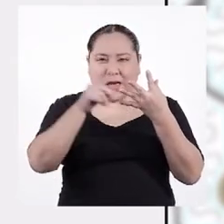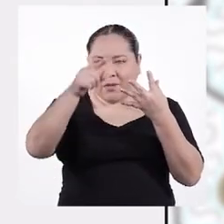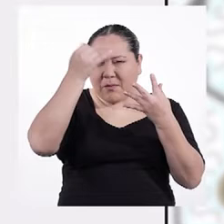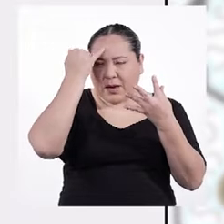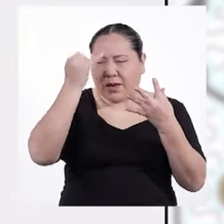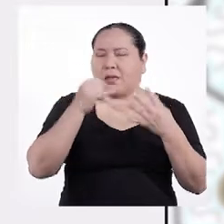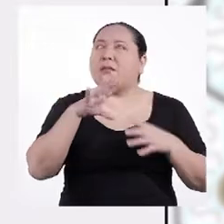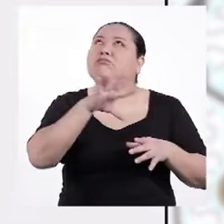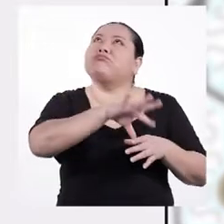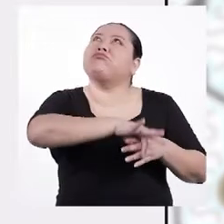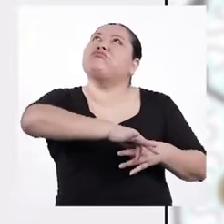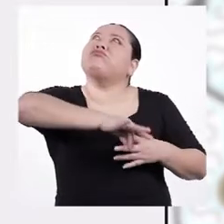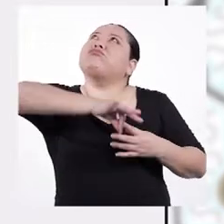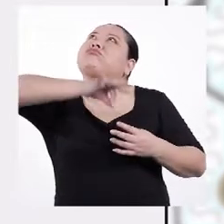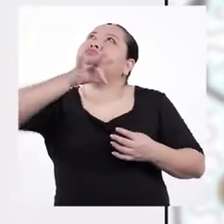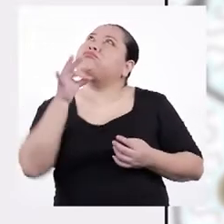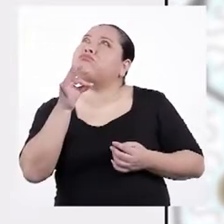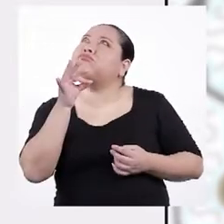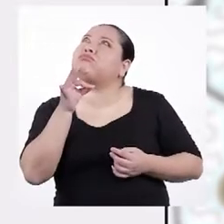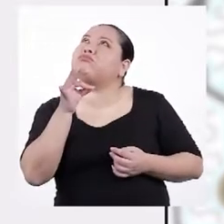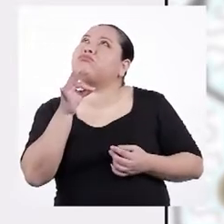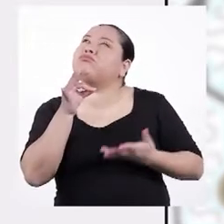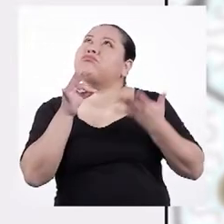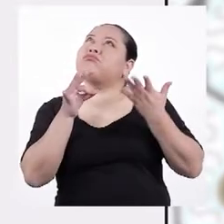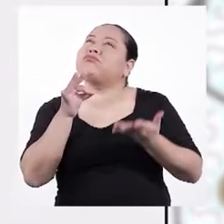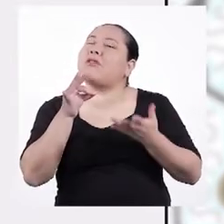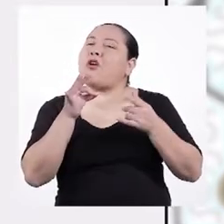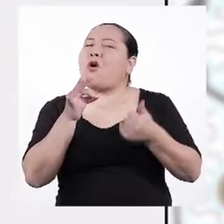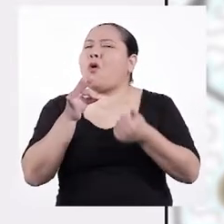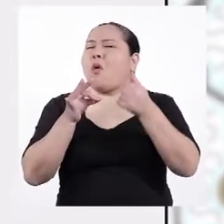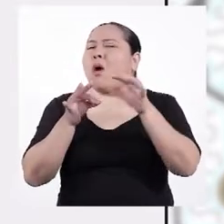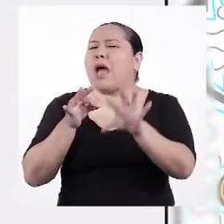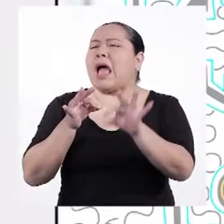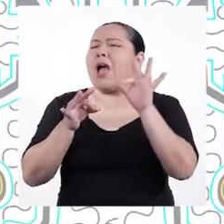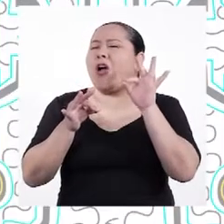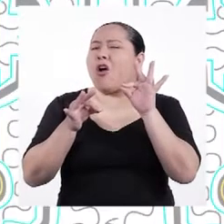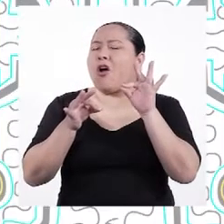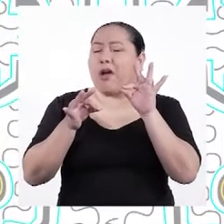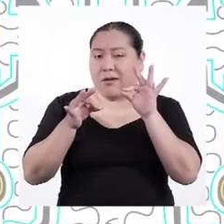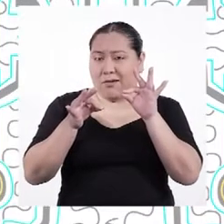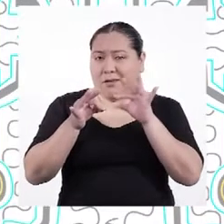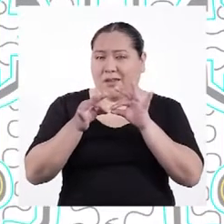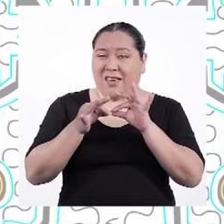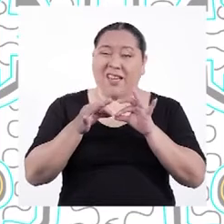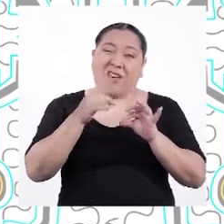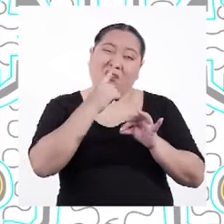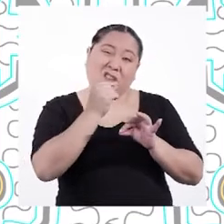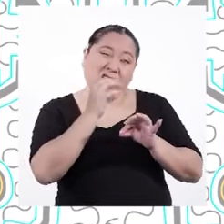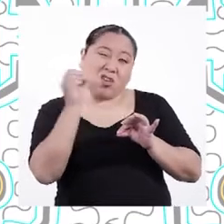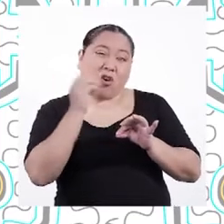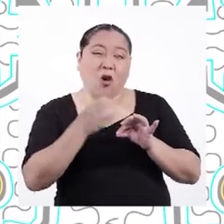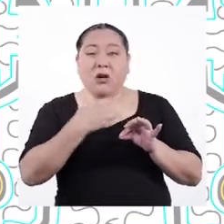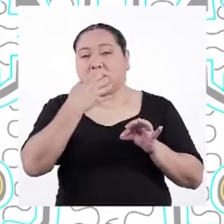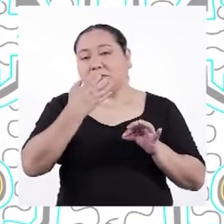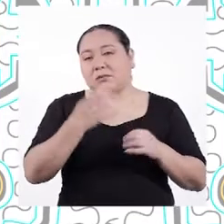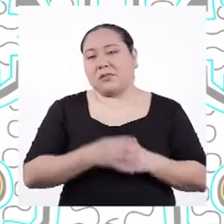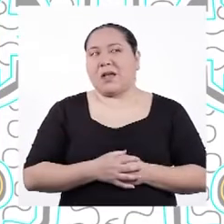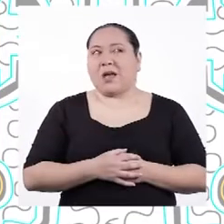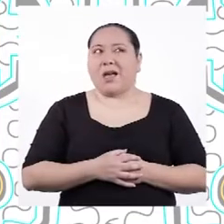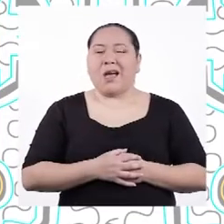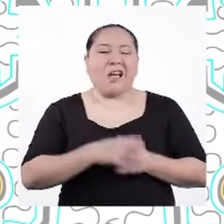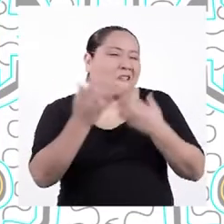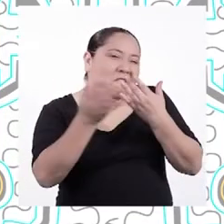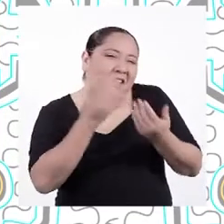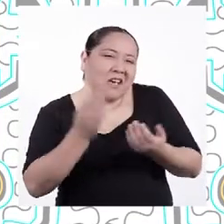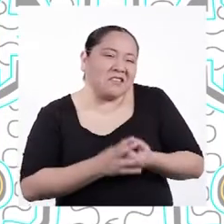mirar. ¿Qué es más probable, que sea de fresa o que sea de manzana? Fácil, como hay más caramelos de manzana que